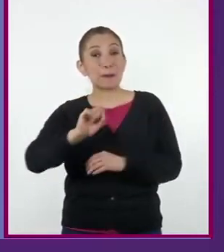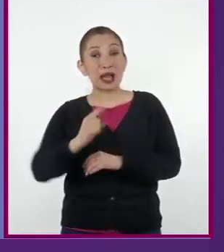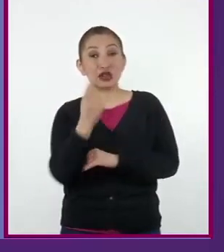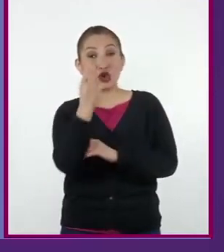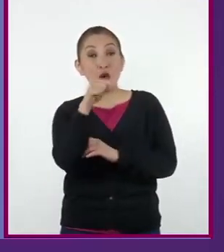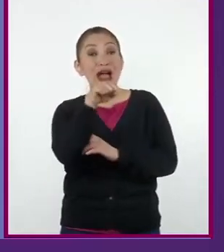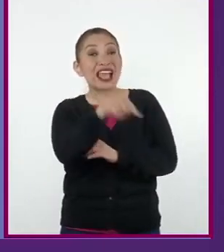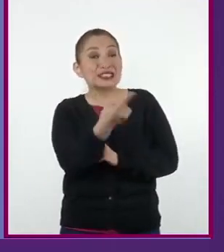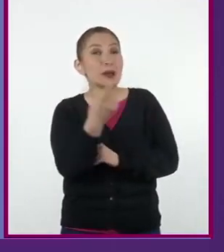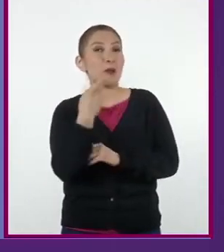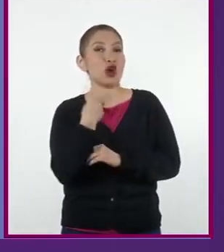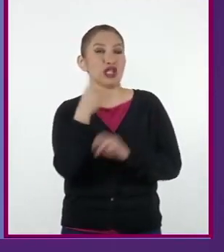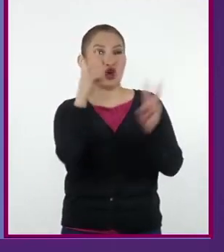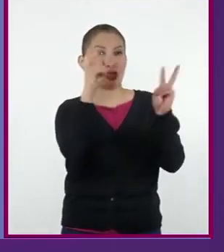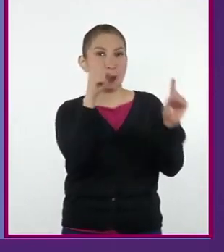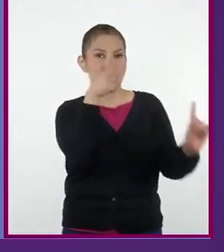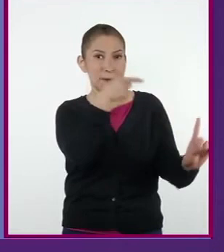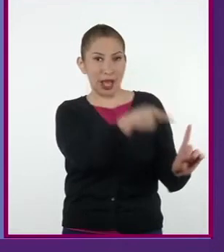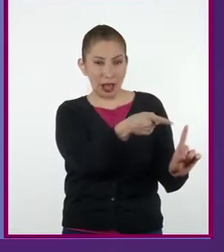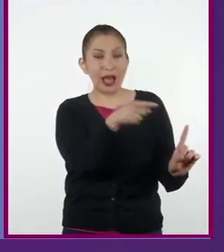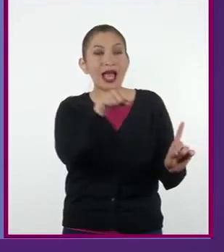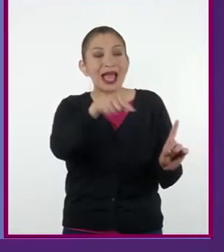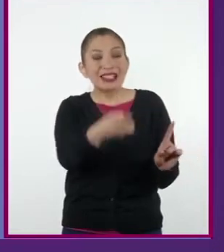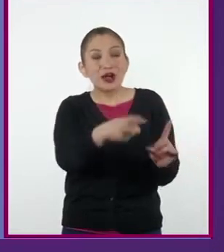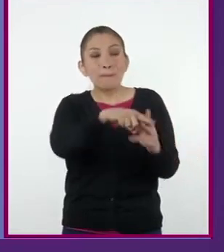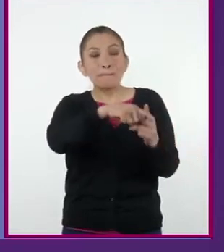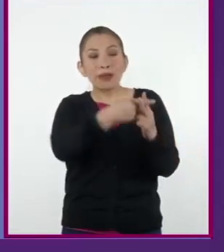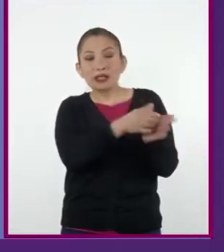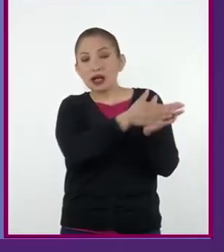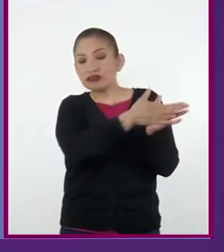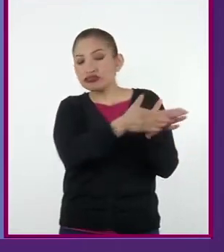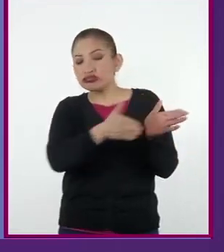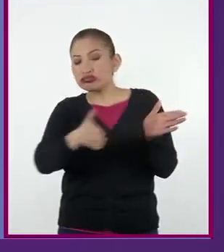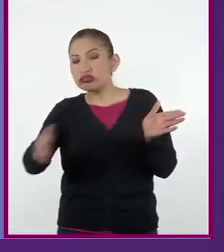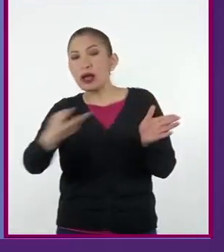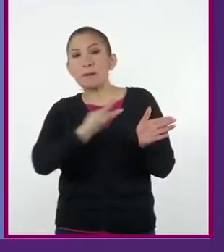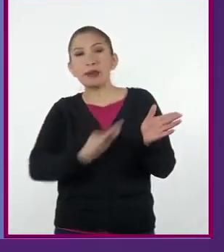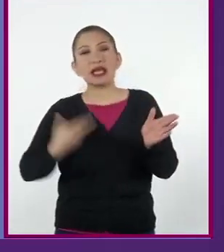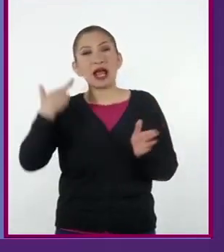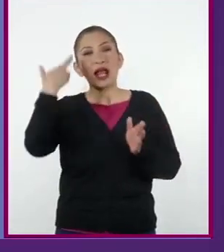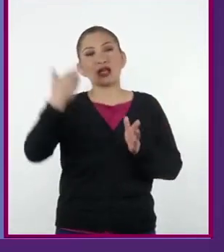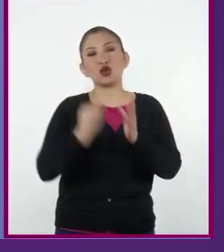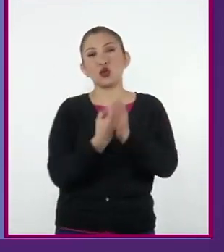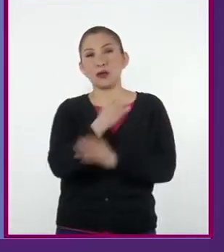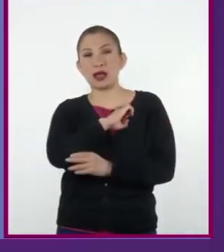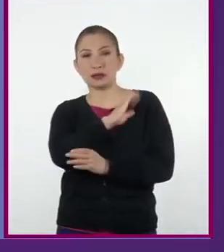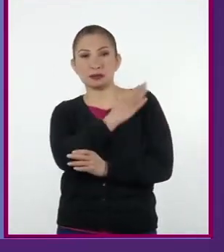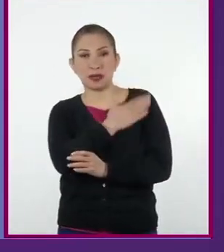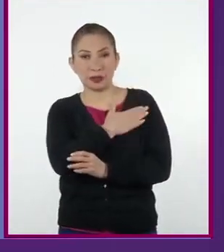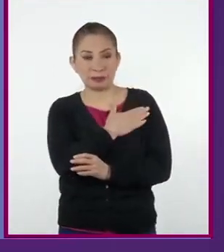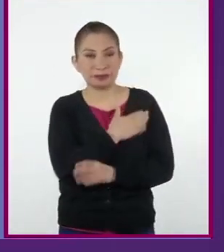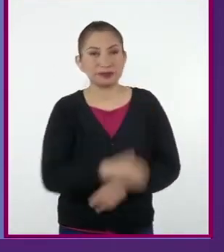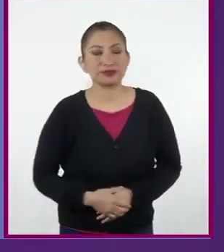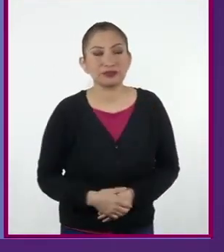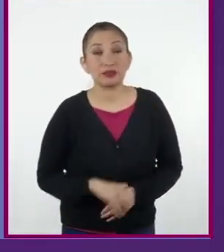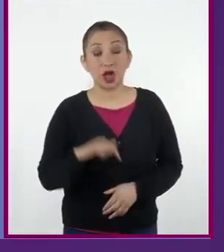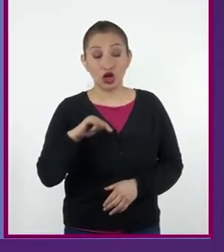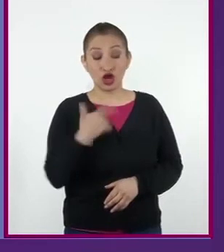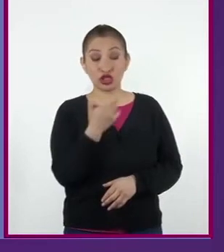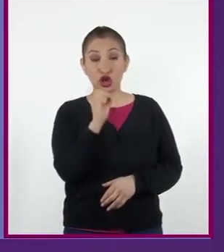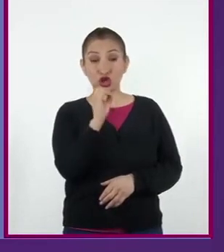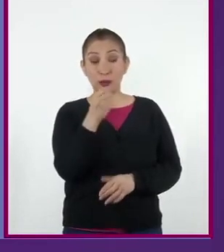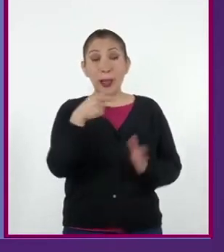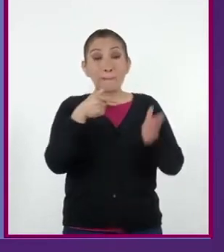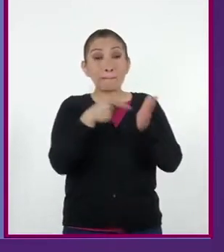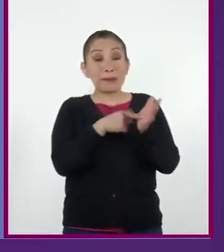es de carácter político. Esto fue el inicio de lo que sería el virreinato de la Nueva España. El 12